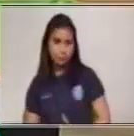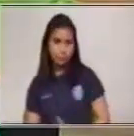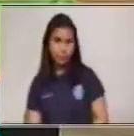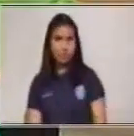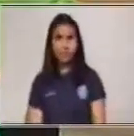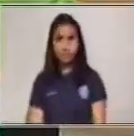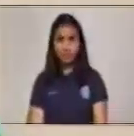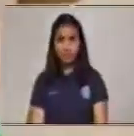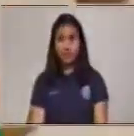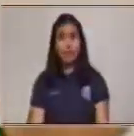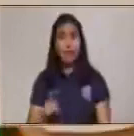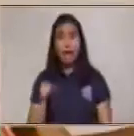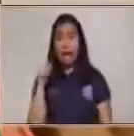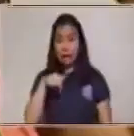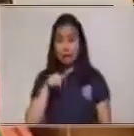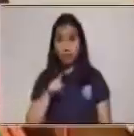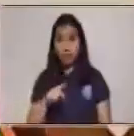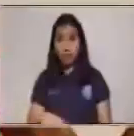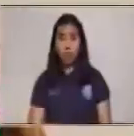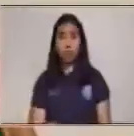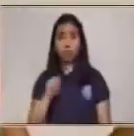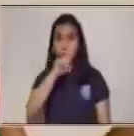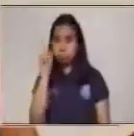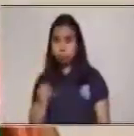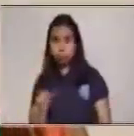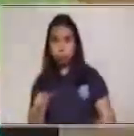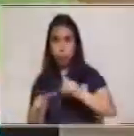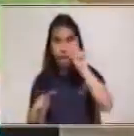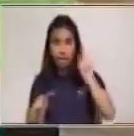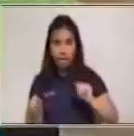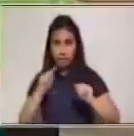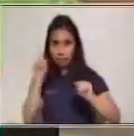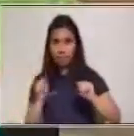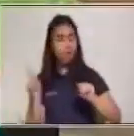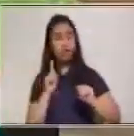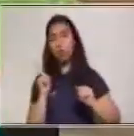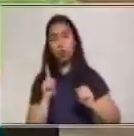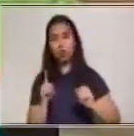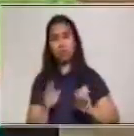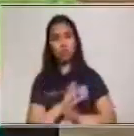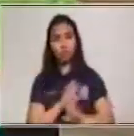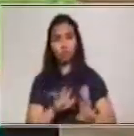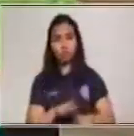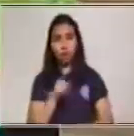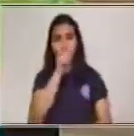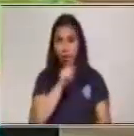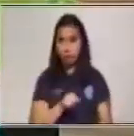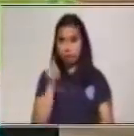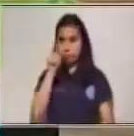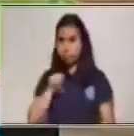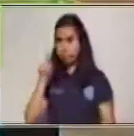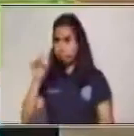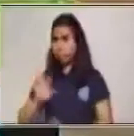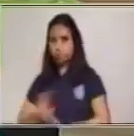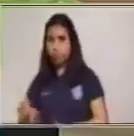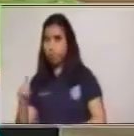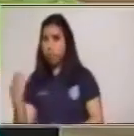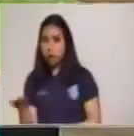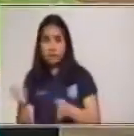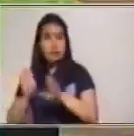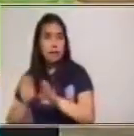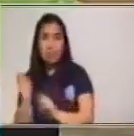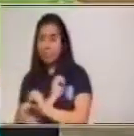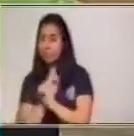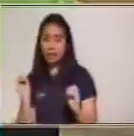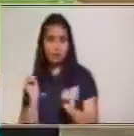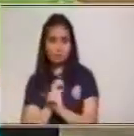de izquierda a derecha. Entonces hemos visto cuatro organizadores: mapa conceptual,